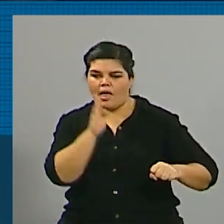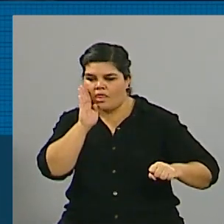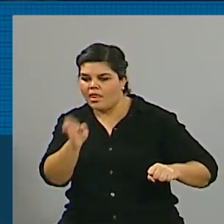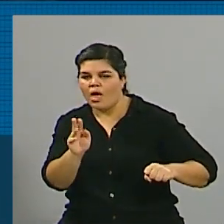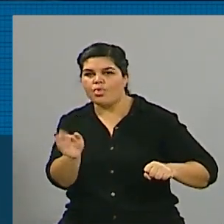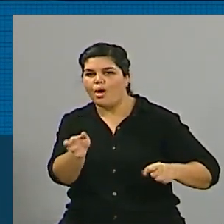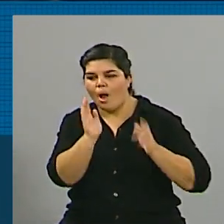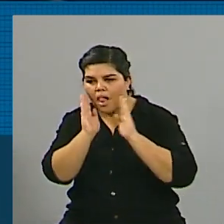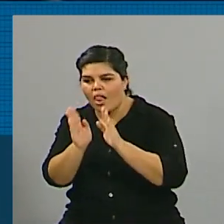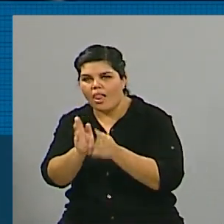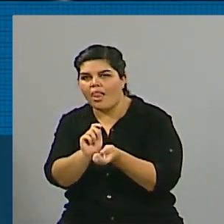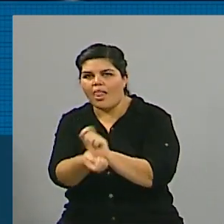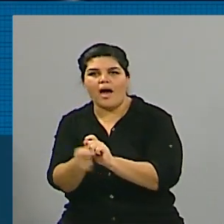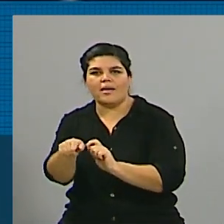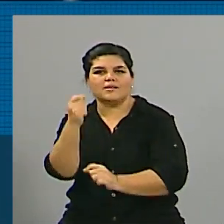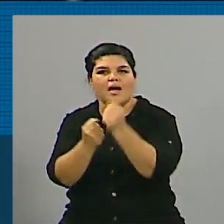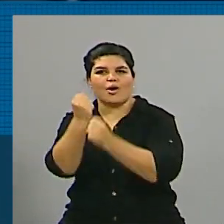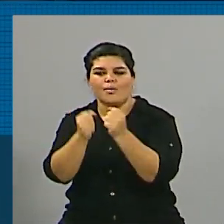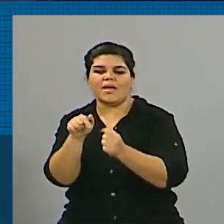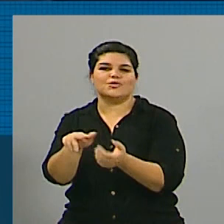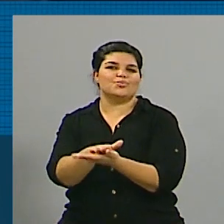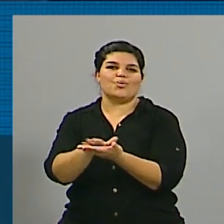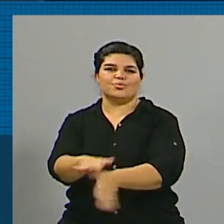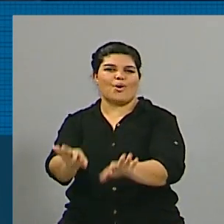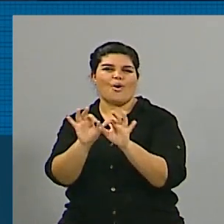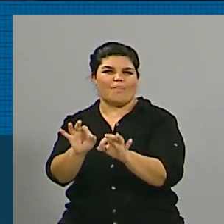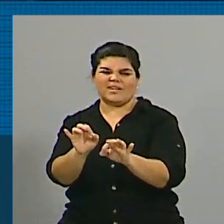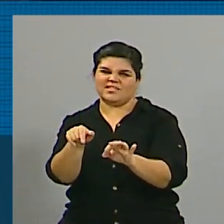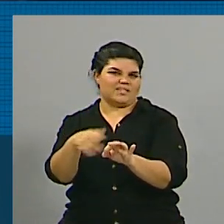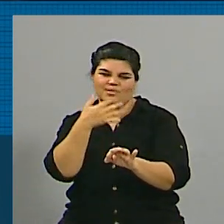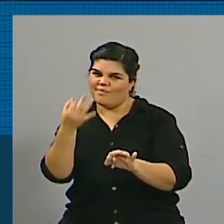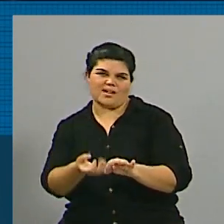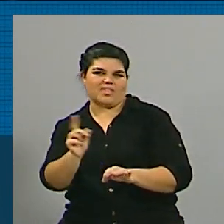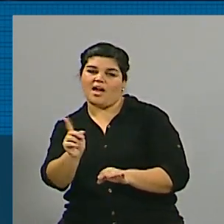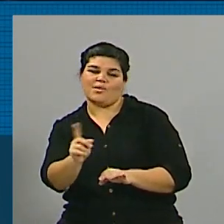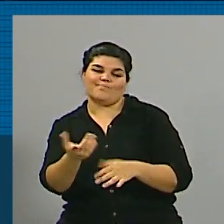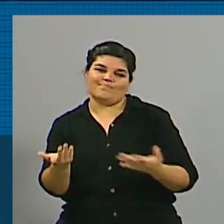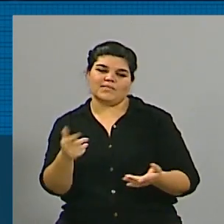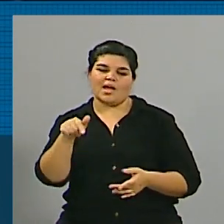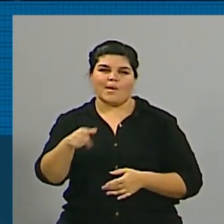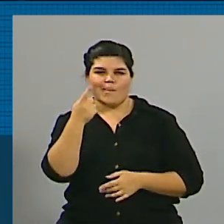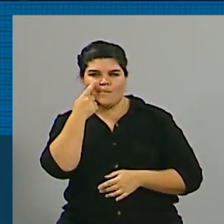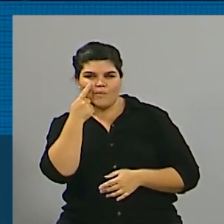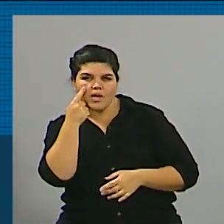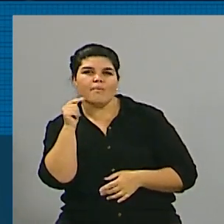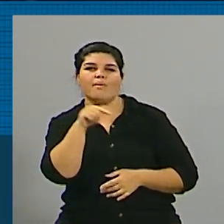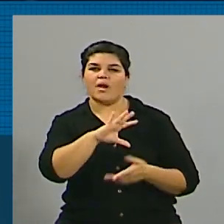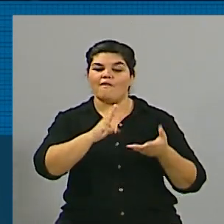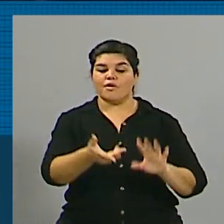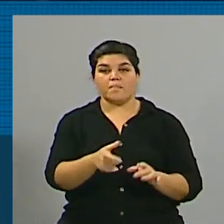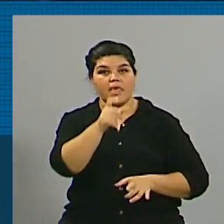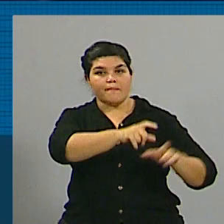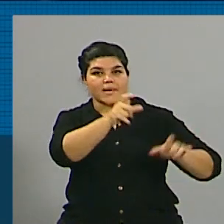política, ¿no?, de dolarización como una falsa solución. Creo que se aprovecha del desconocimiento de una parte de la sociedad